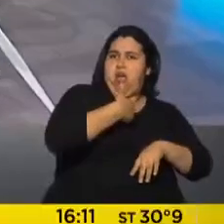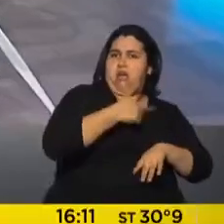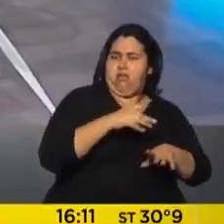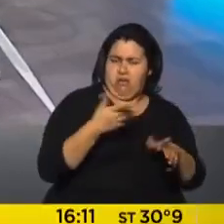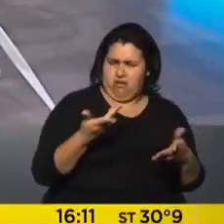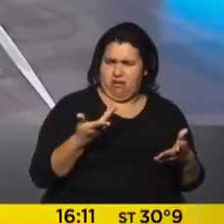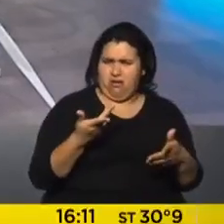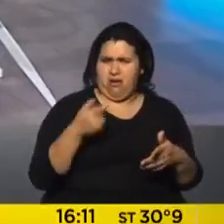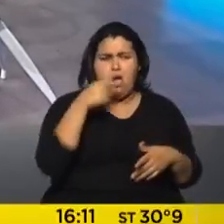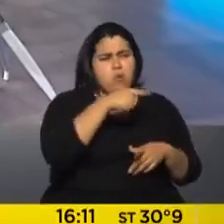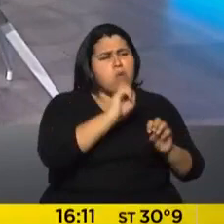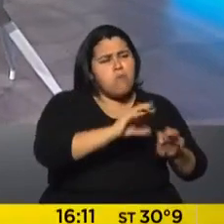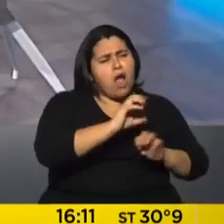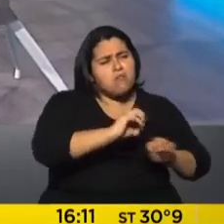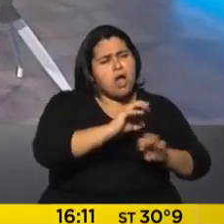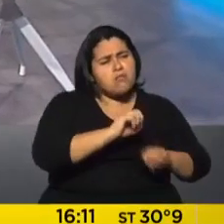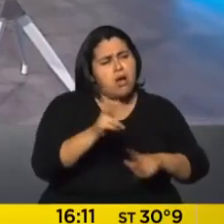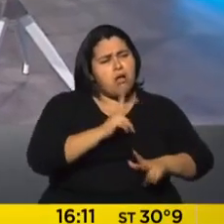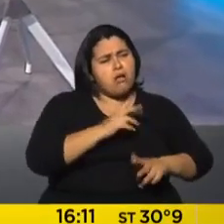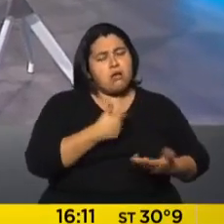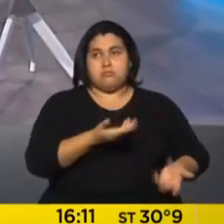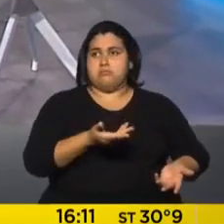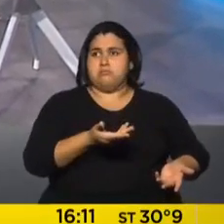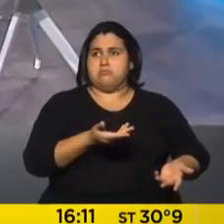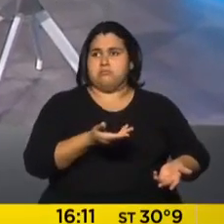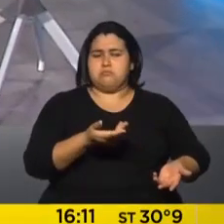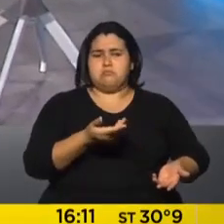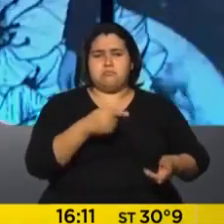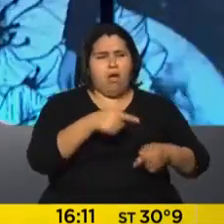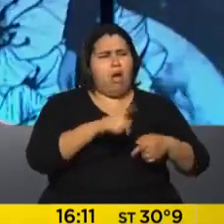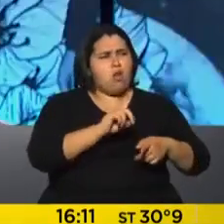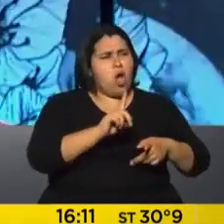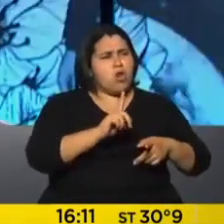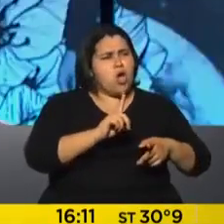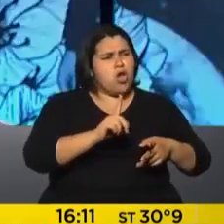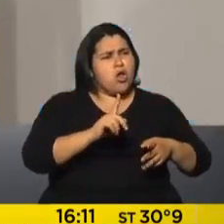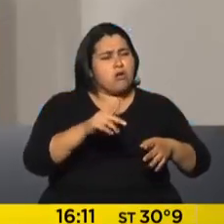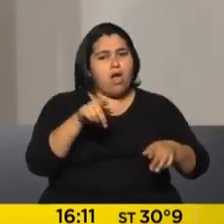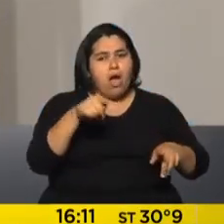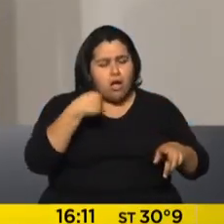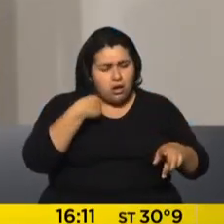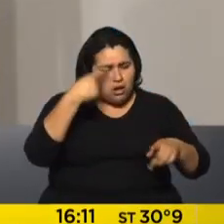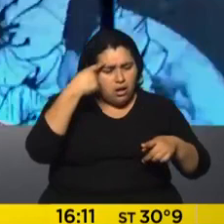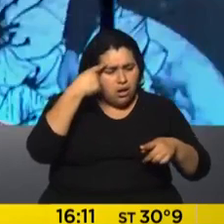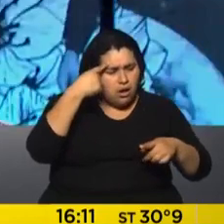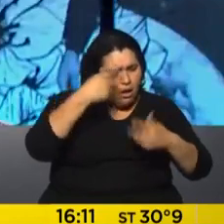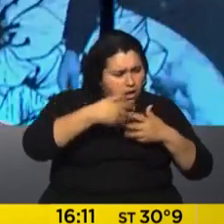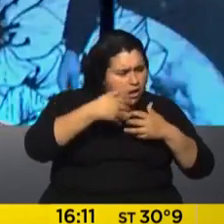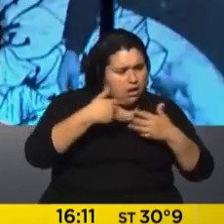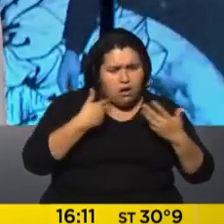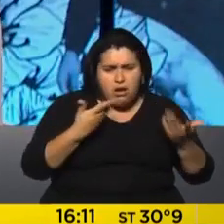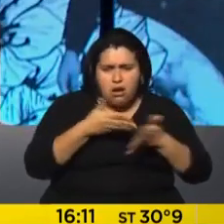que... Y, uy, sí. Sí, sos... Y sí o no. Claro. Uy, ahí empiezan los fantasmas. Pero que, como decías vos,